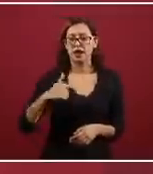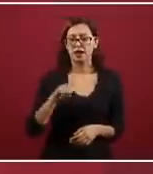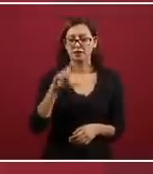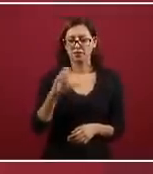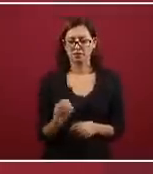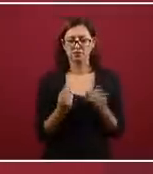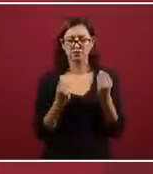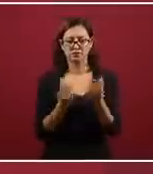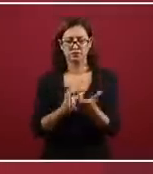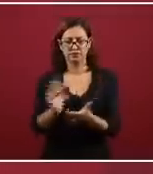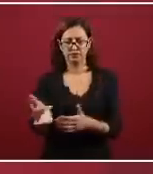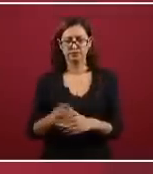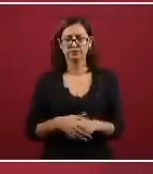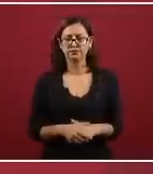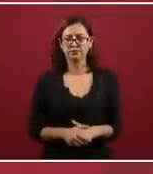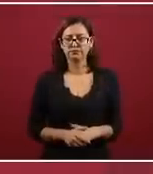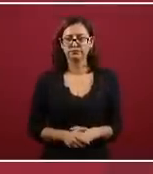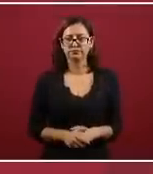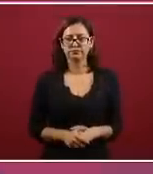Obrador. Muchas gracias.